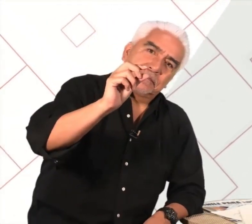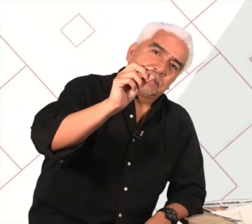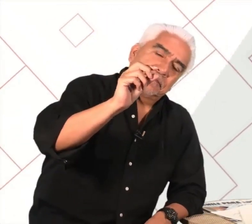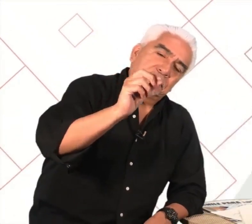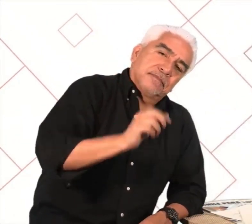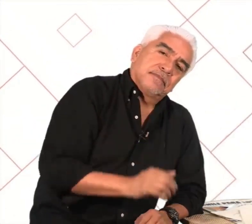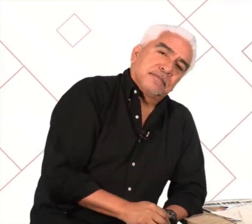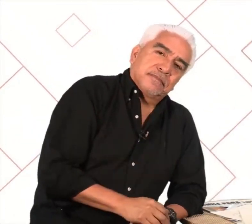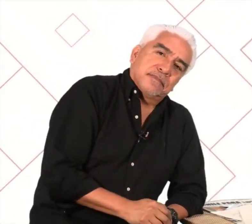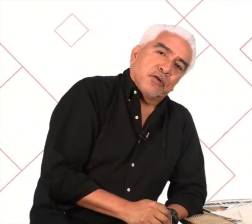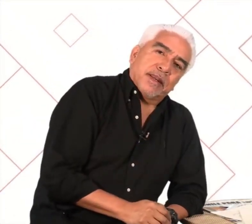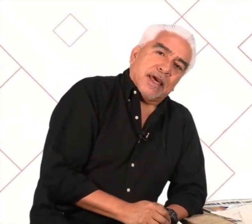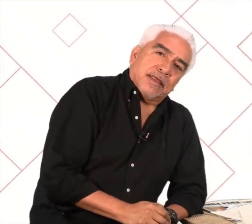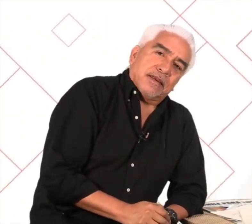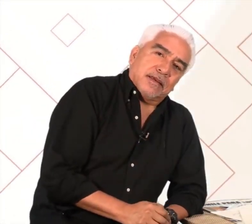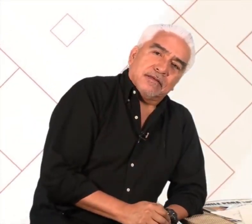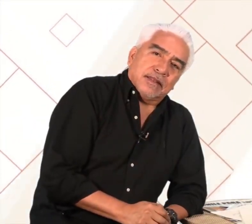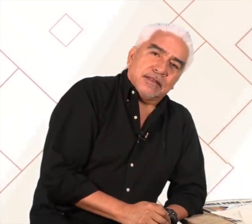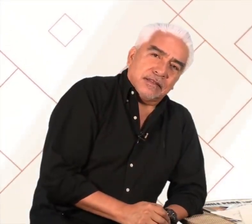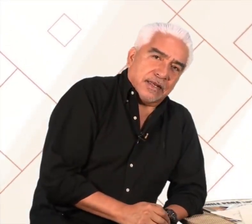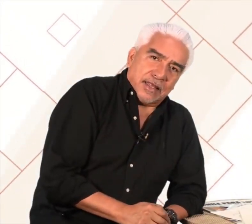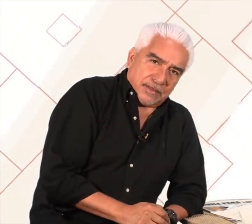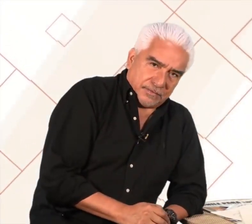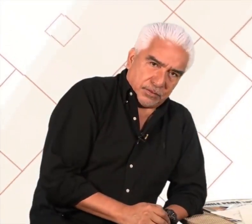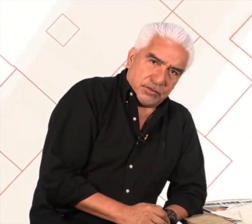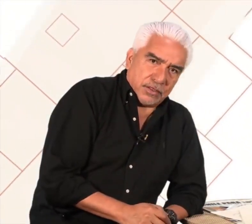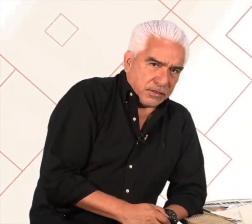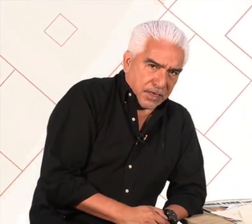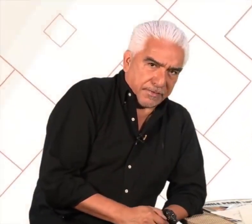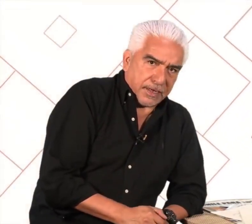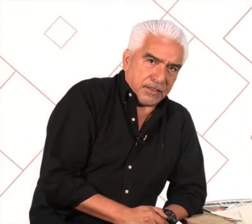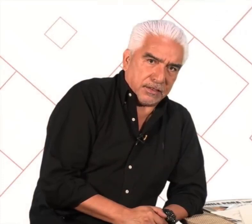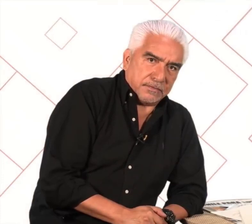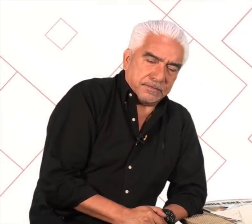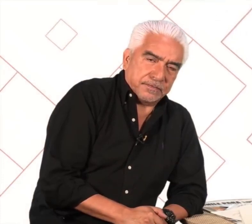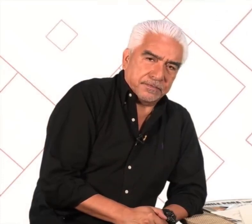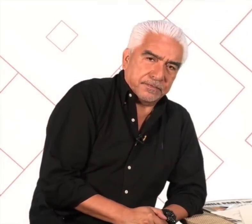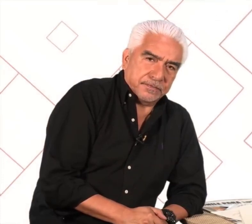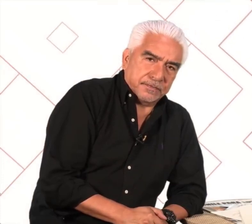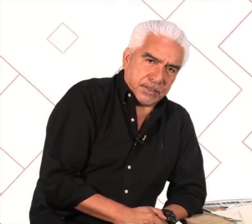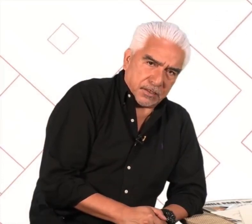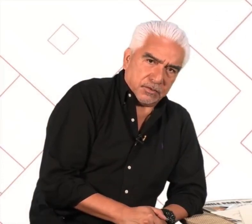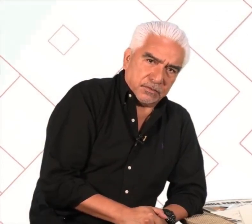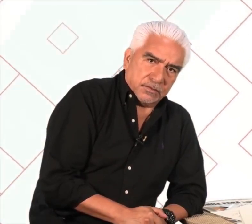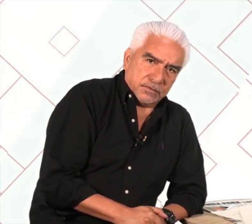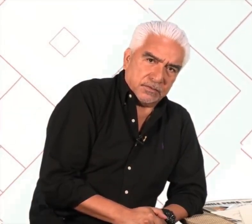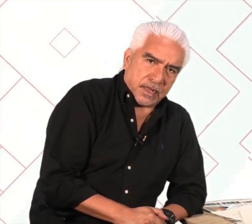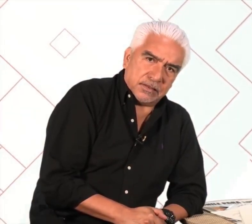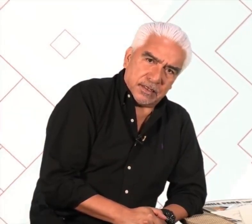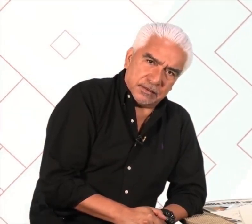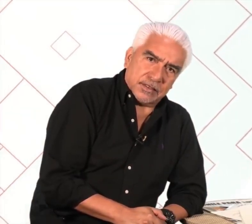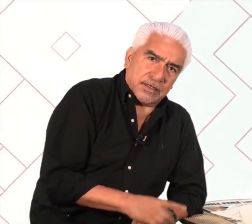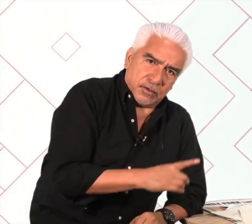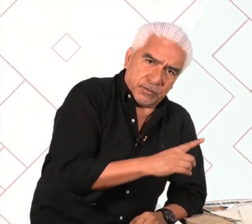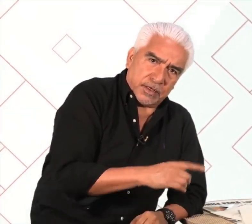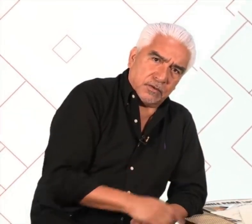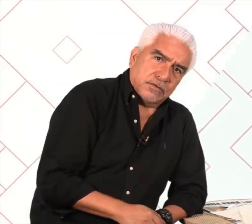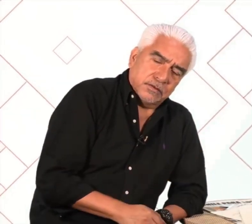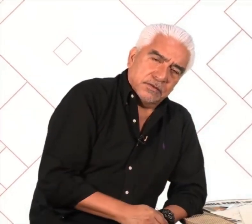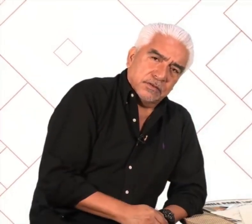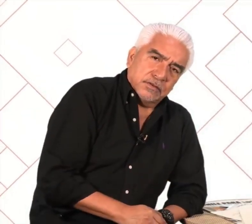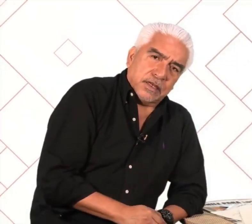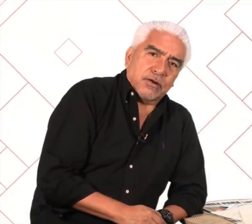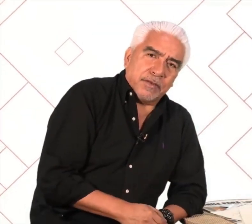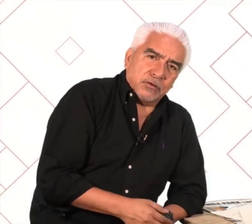mire. No ve nada ni entiende nada. Por eso le dicen la venadita. ¿En serio? Así le dicen en el